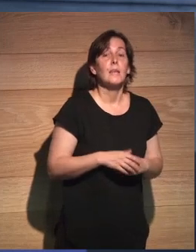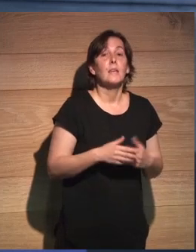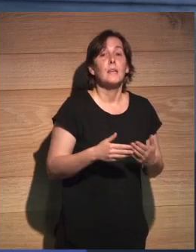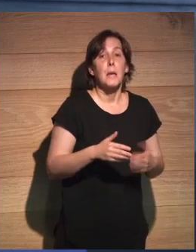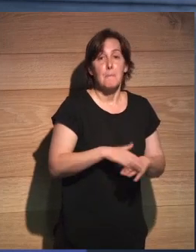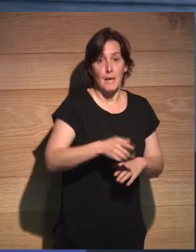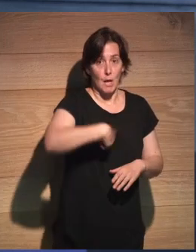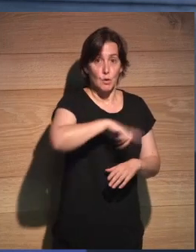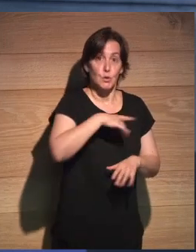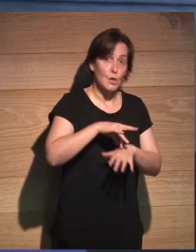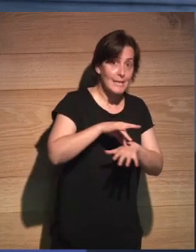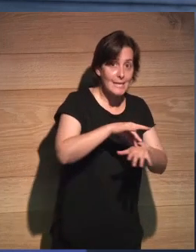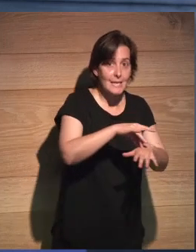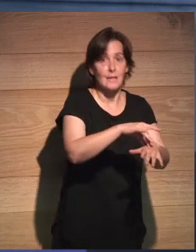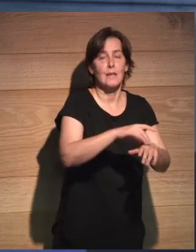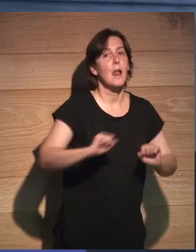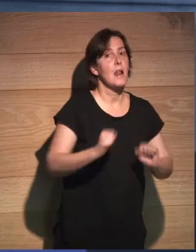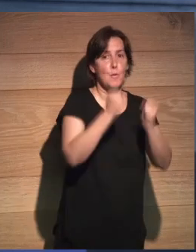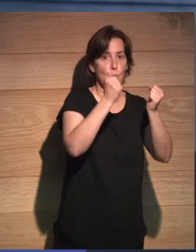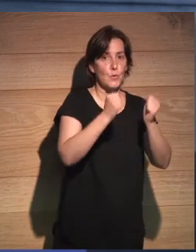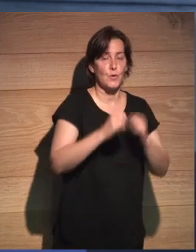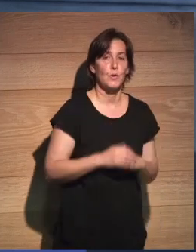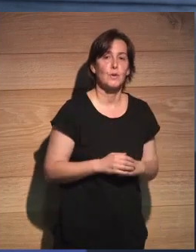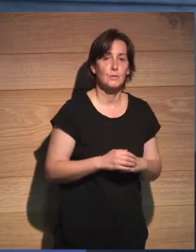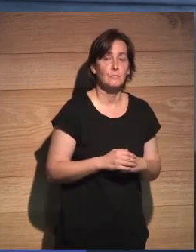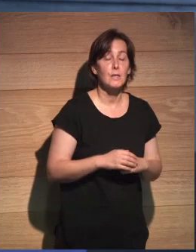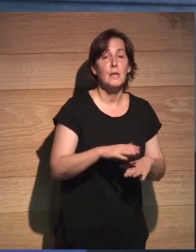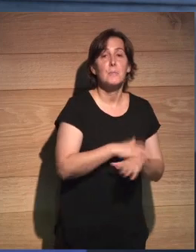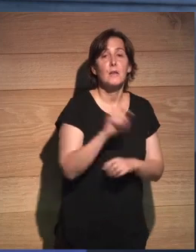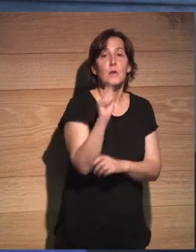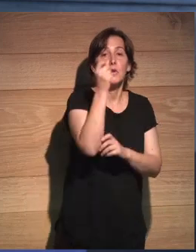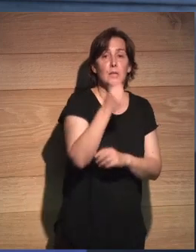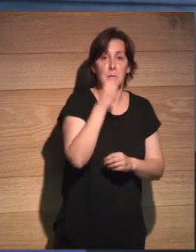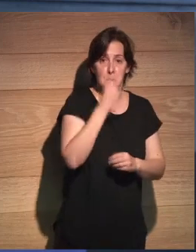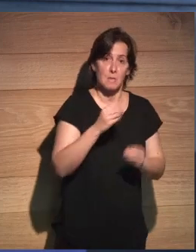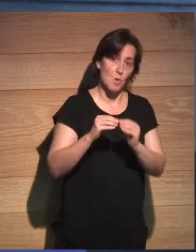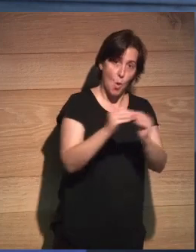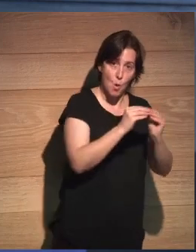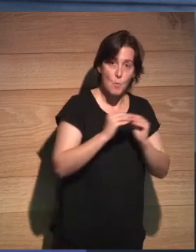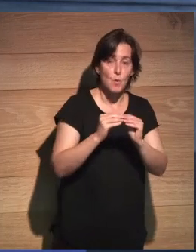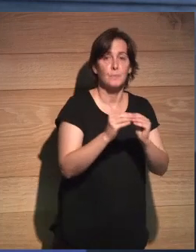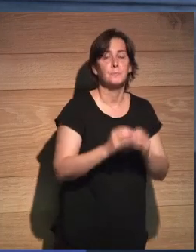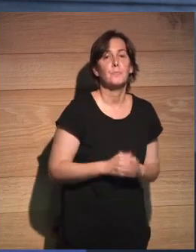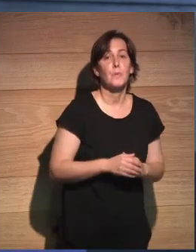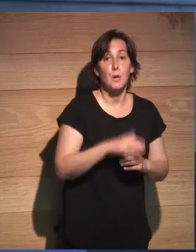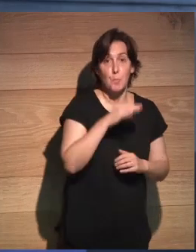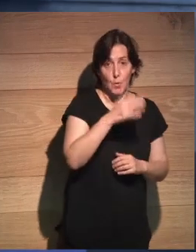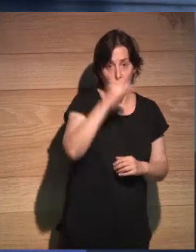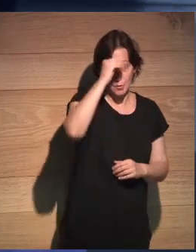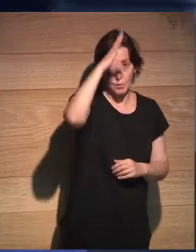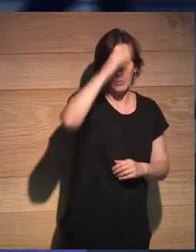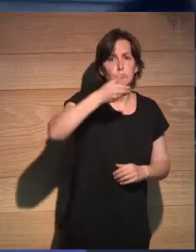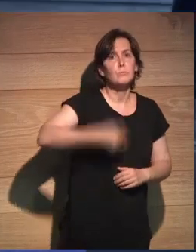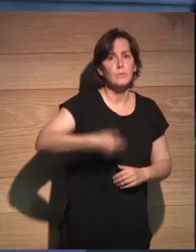nosotros quienes dirijamos esta revolución hacia ese bien común que decía antes. Y para hacer esto el conocimiento es